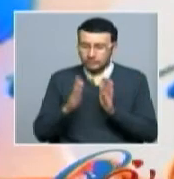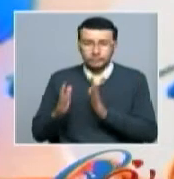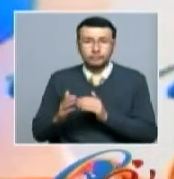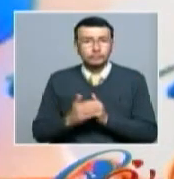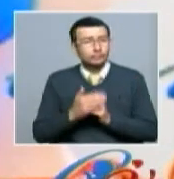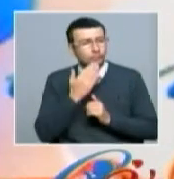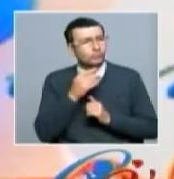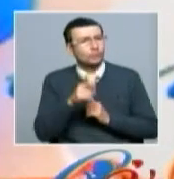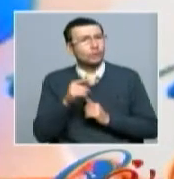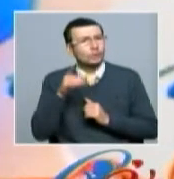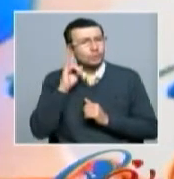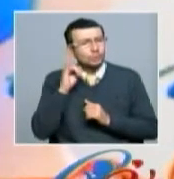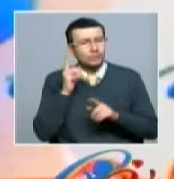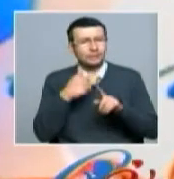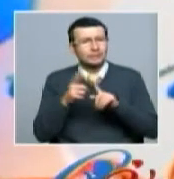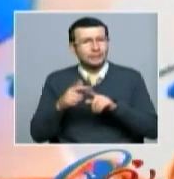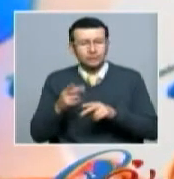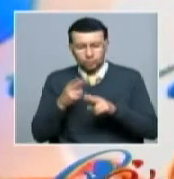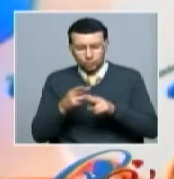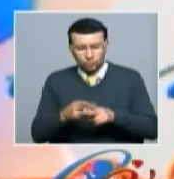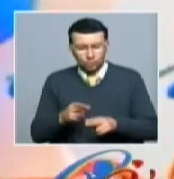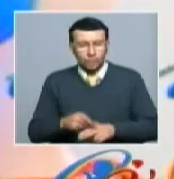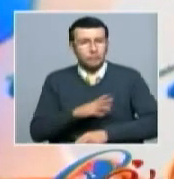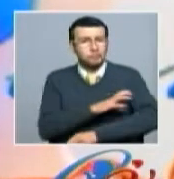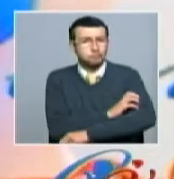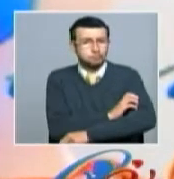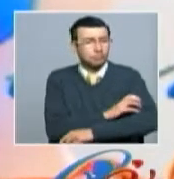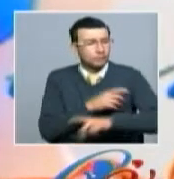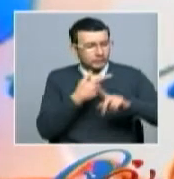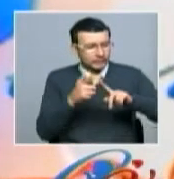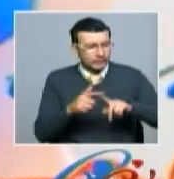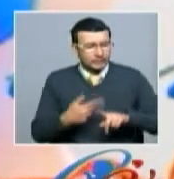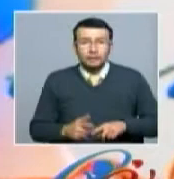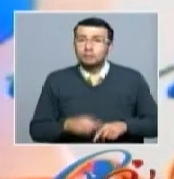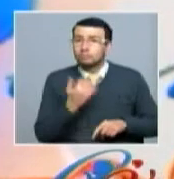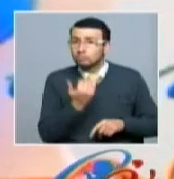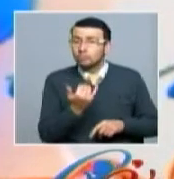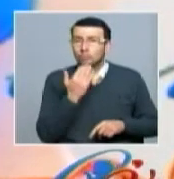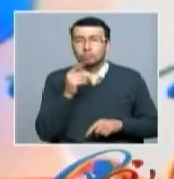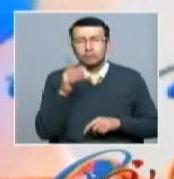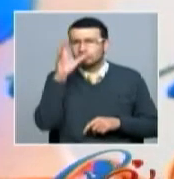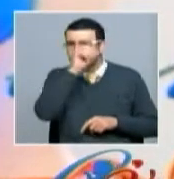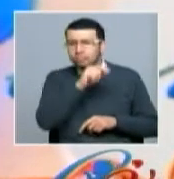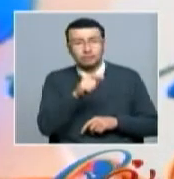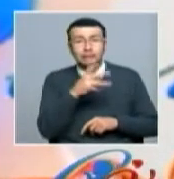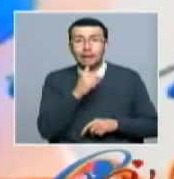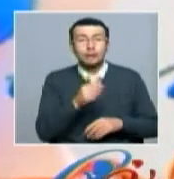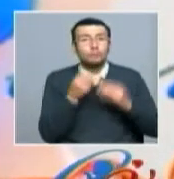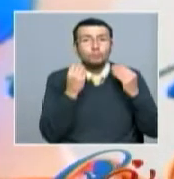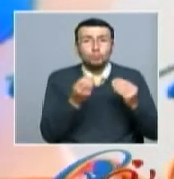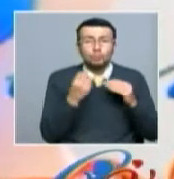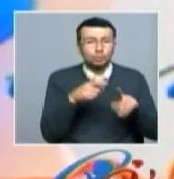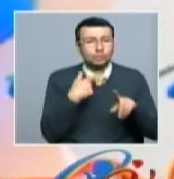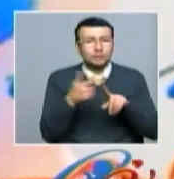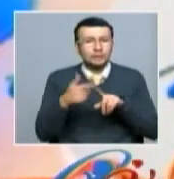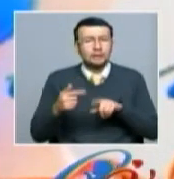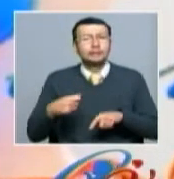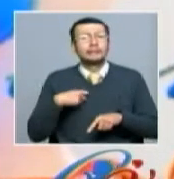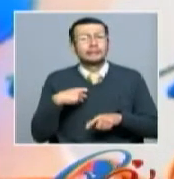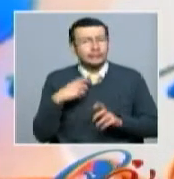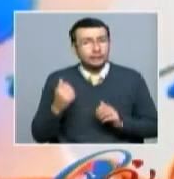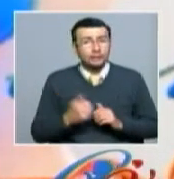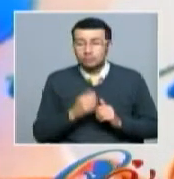Ustedes oyen una cantidad de músculos, y esta imagen, porque es que no se alcanzan a imaginar la cantidad de músculos.